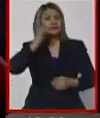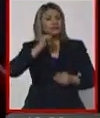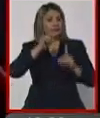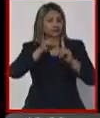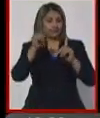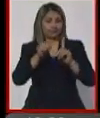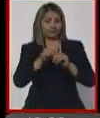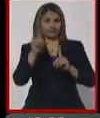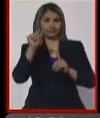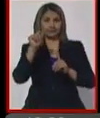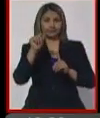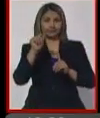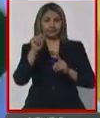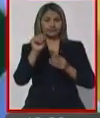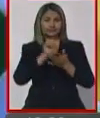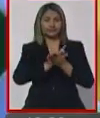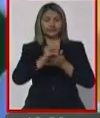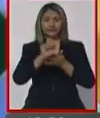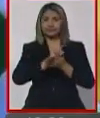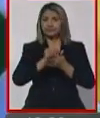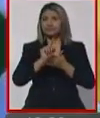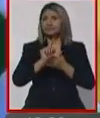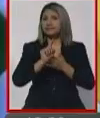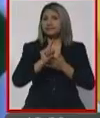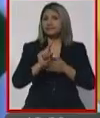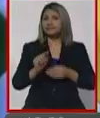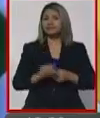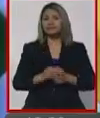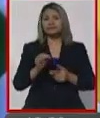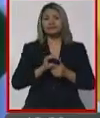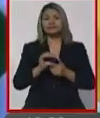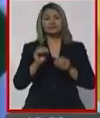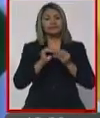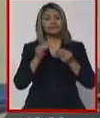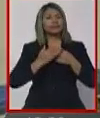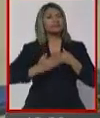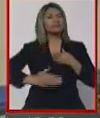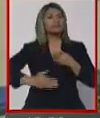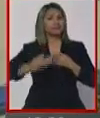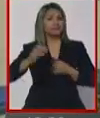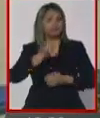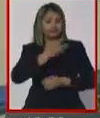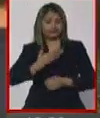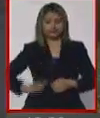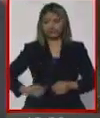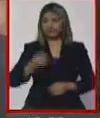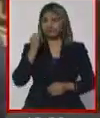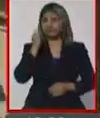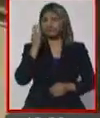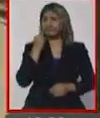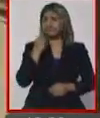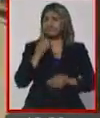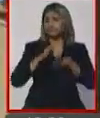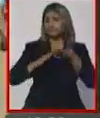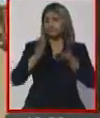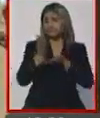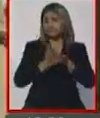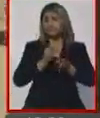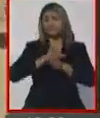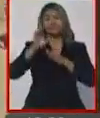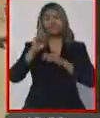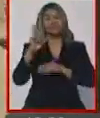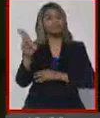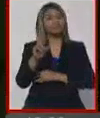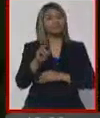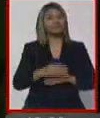Mujeres embarazadas con 20 semanas o más de gestación. El presidente Evo Morales señaló que el indulto parcial y total